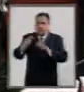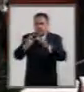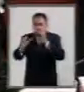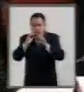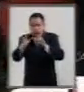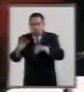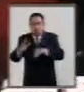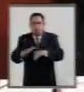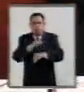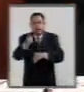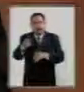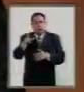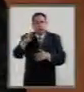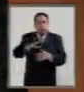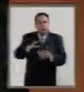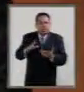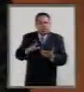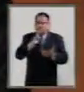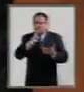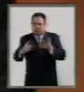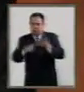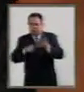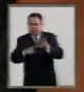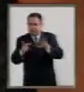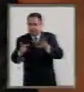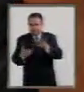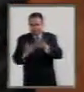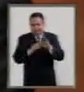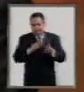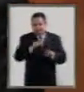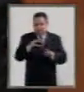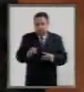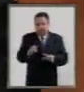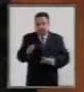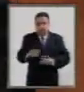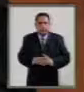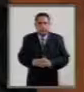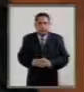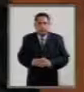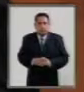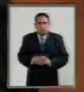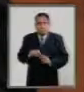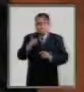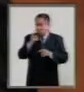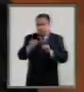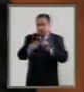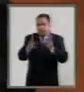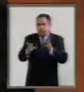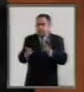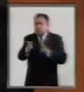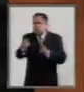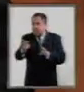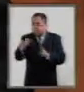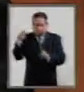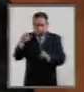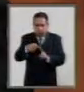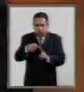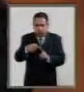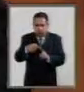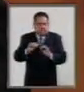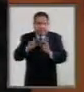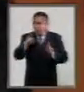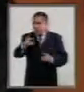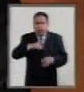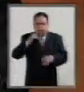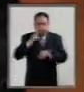Telecomunicaciones por qué no había emitido esos lineamientos. Es una pregunta muy clara, muy concreta. Si